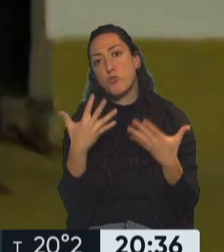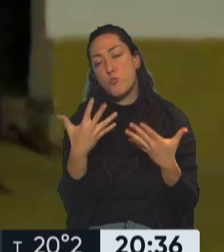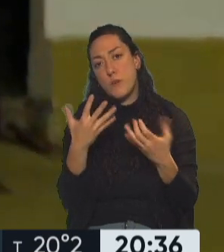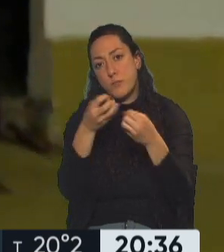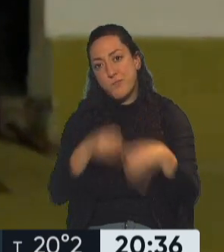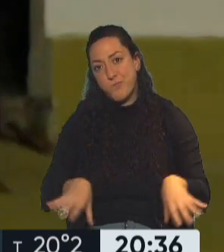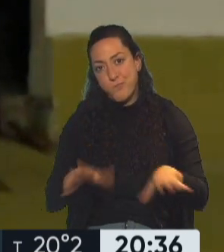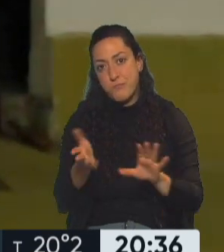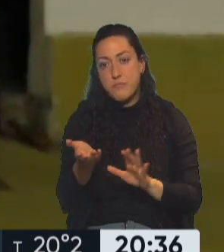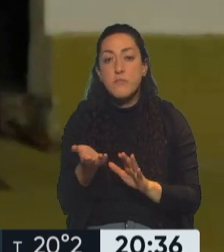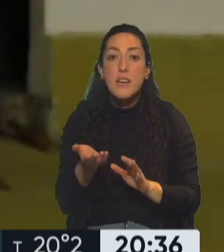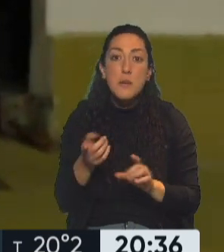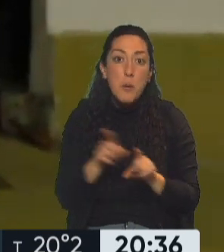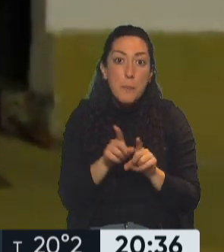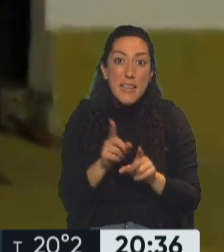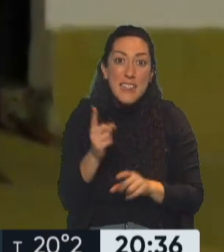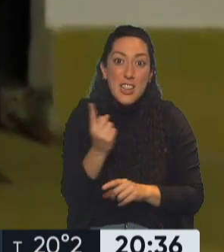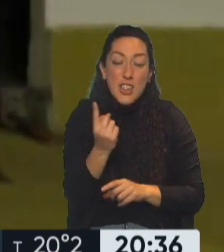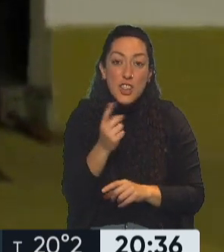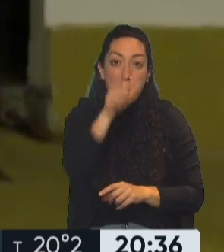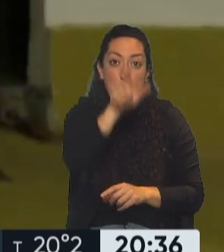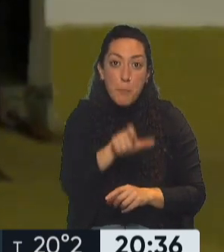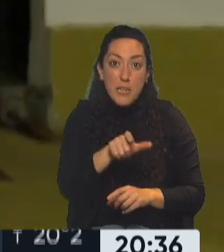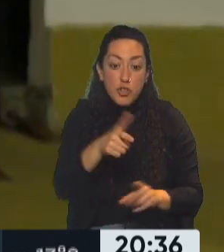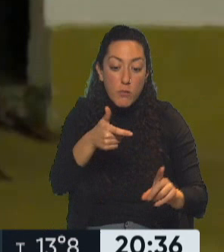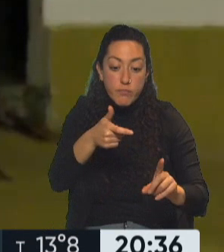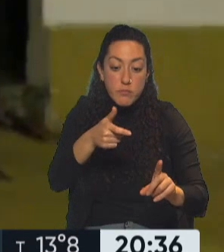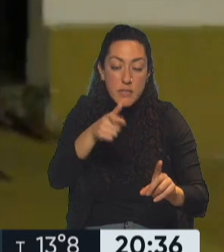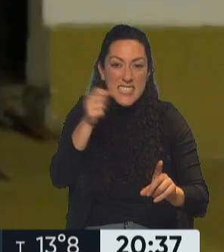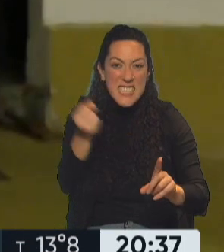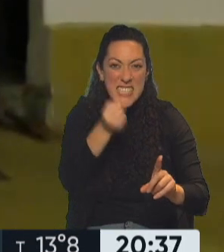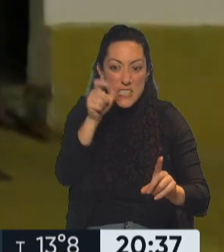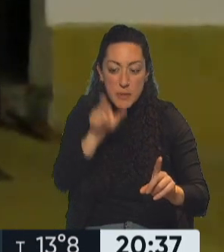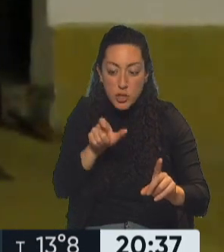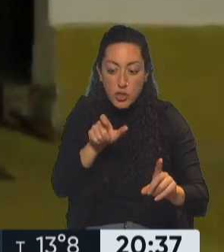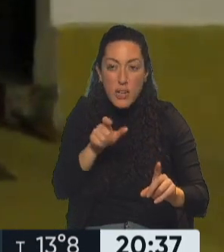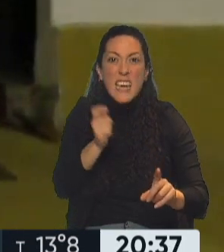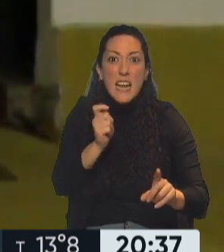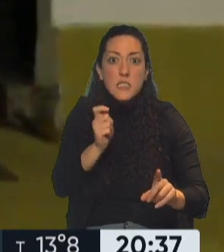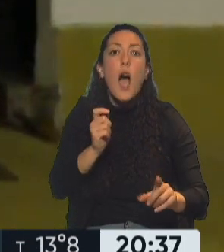de haber identificado a la persona que intentó asesinar a Cristina Fernández.